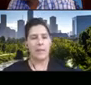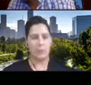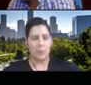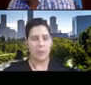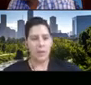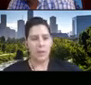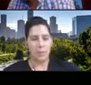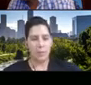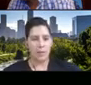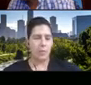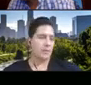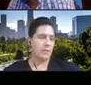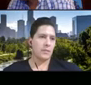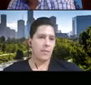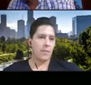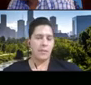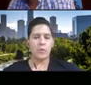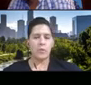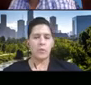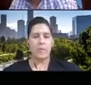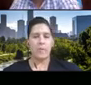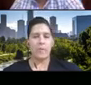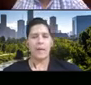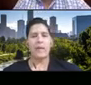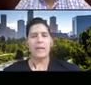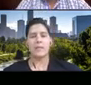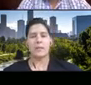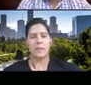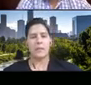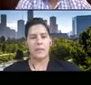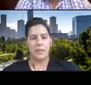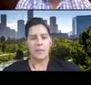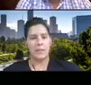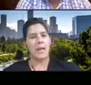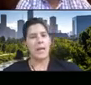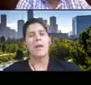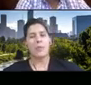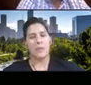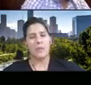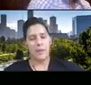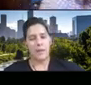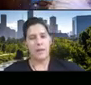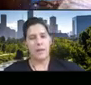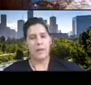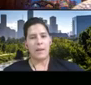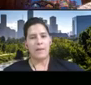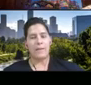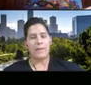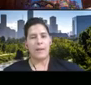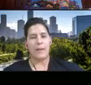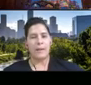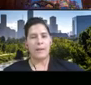Porque, bueno, vamos a estar a unos pasos de la galería, más de 400 tiendas ya les platicaba, muy cerca del centro